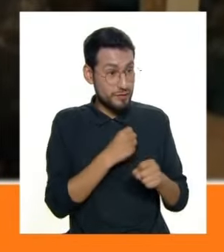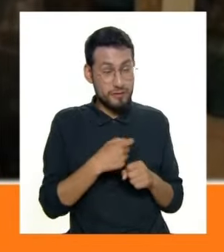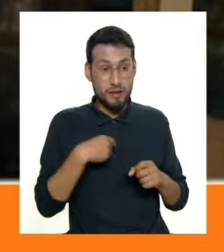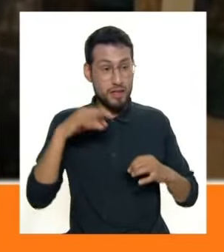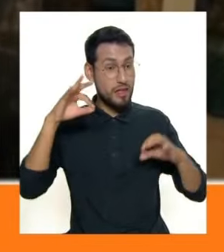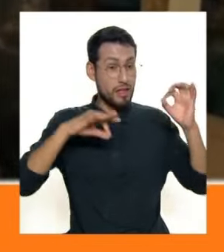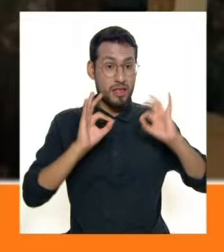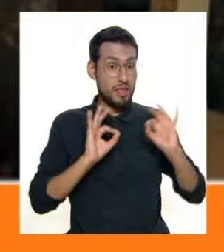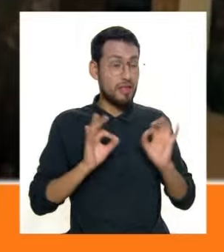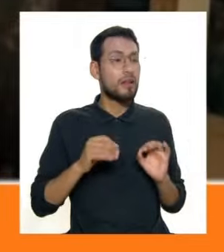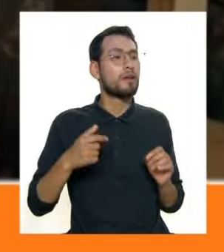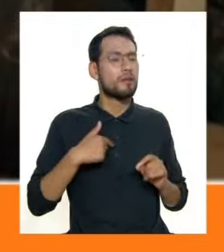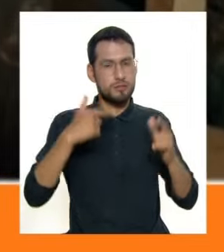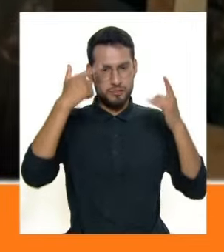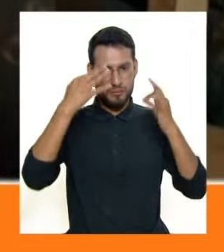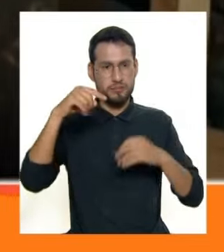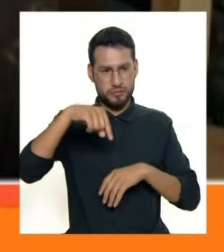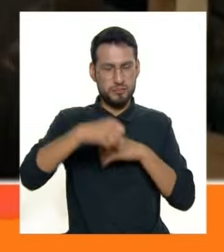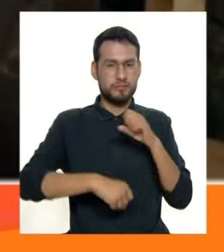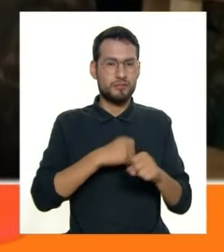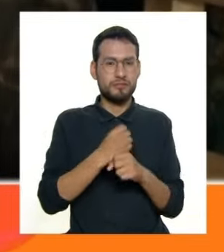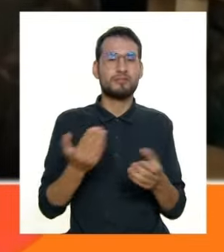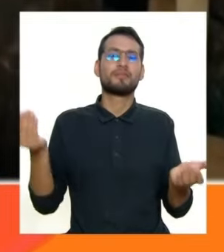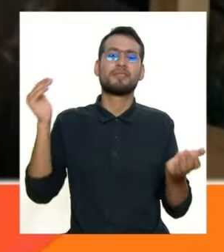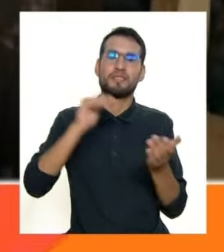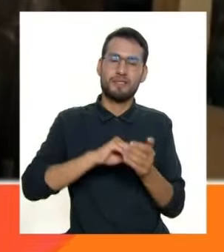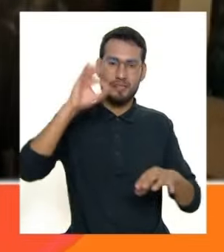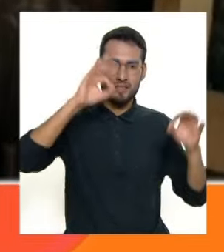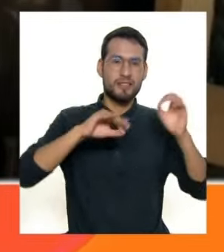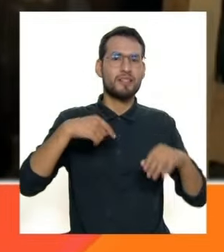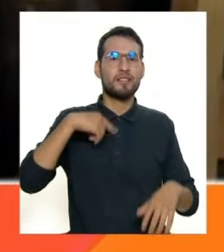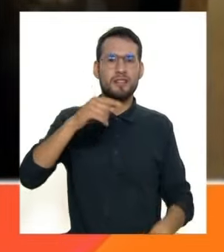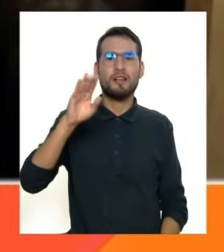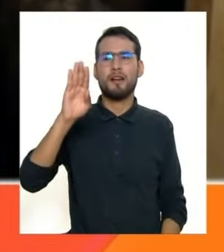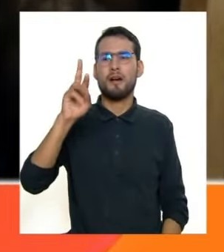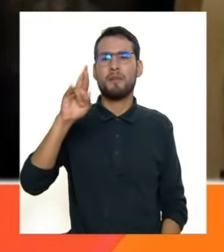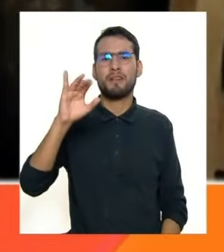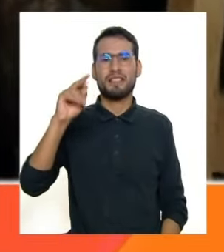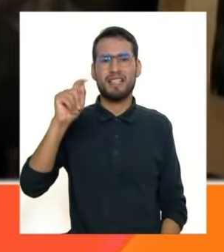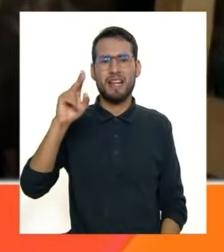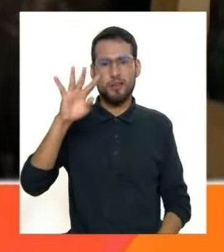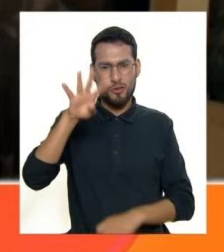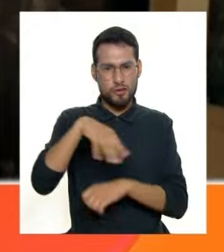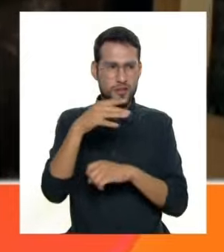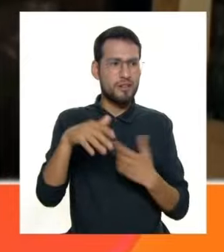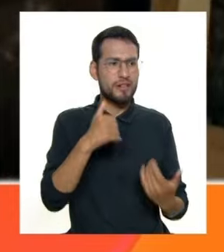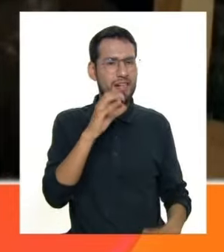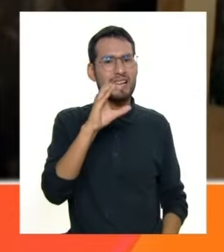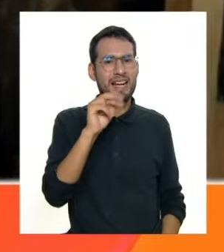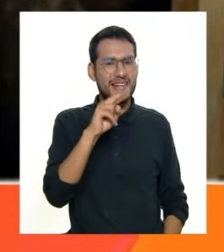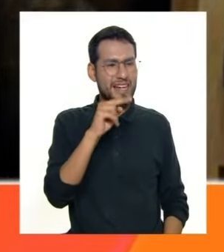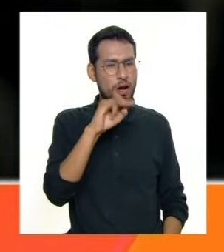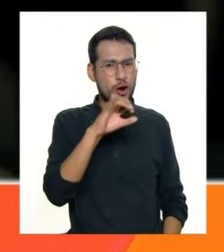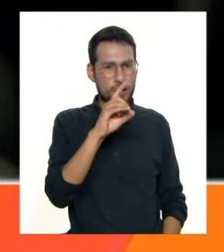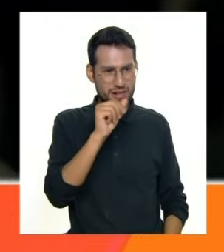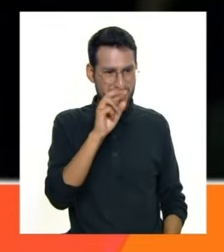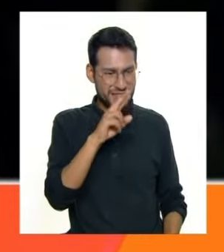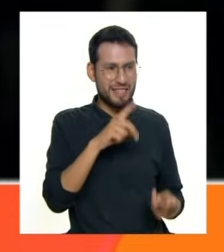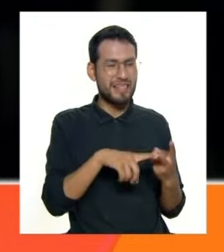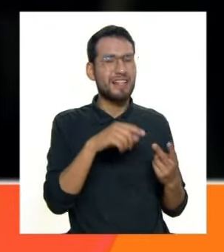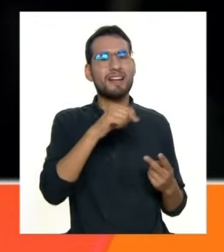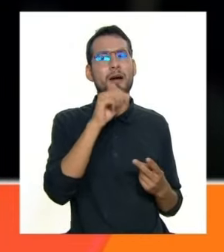teatro, he decidido este año volver al teatro y voy a actuar en el Teatro Británico con nuestra amiga Karina Jordán, con Estefano Uruguay y